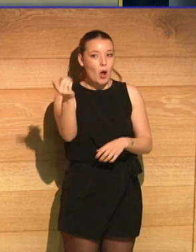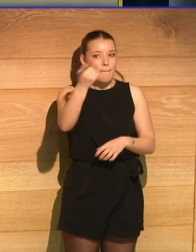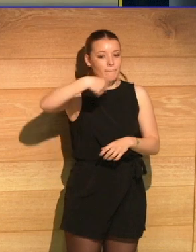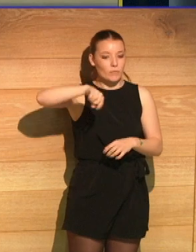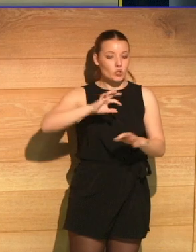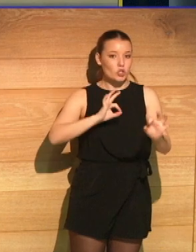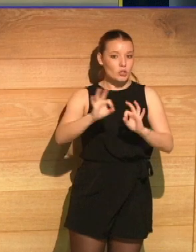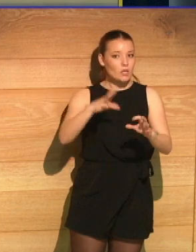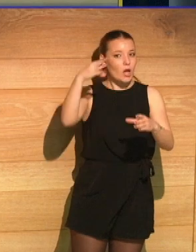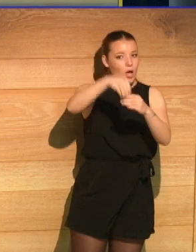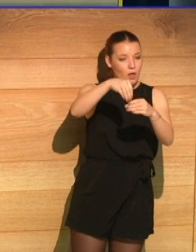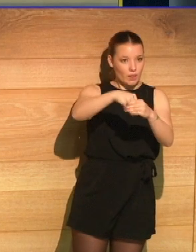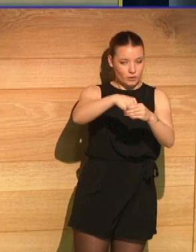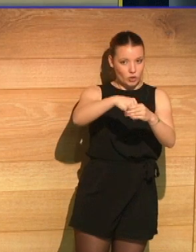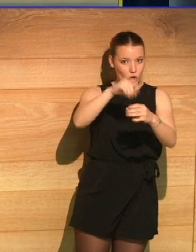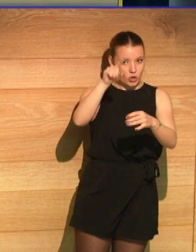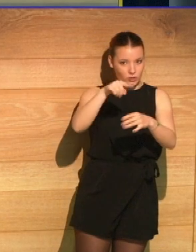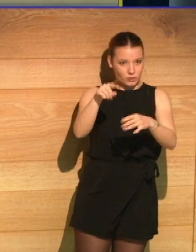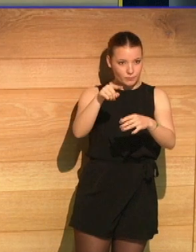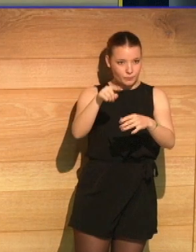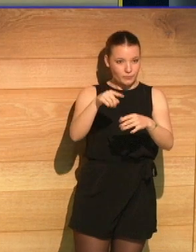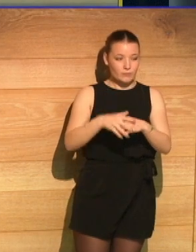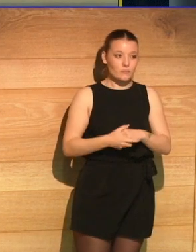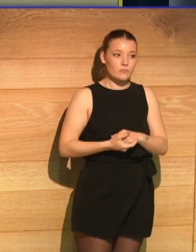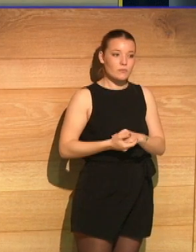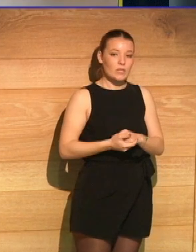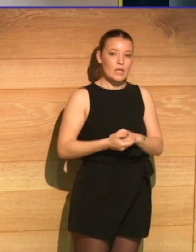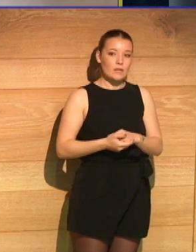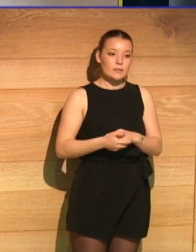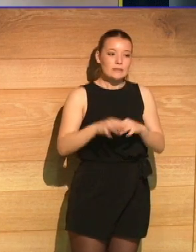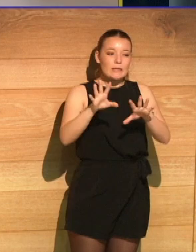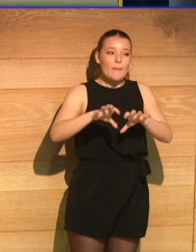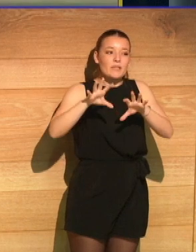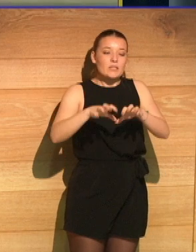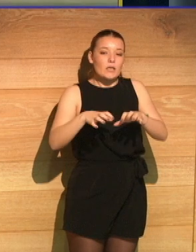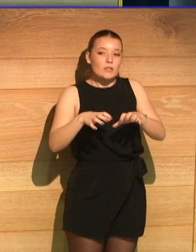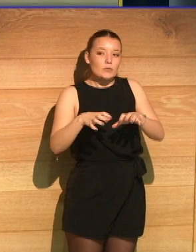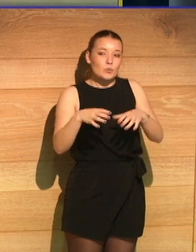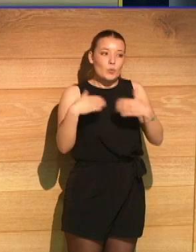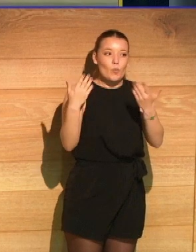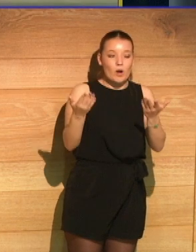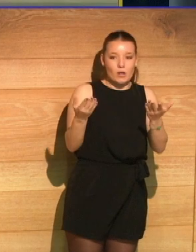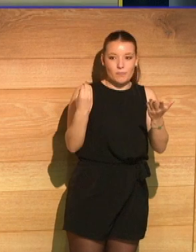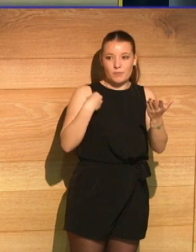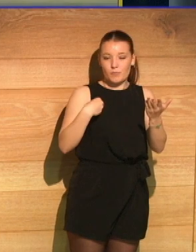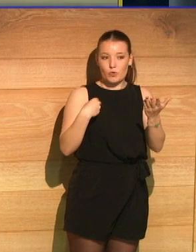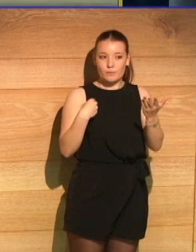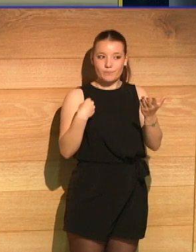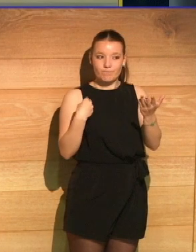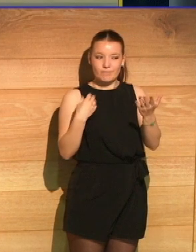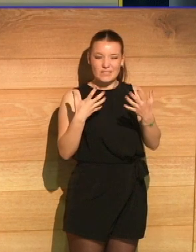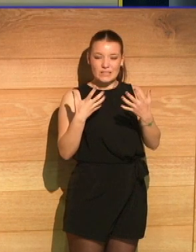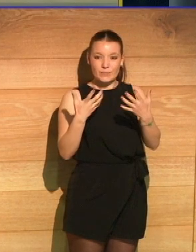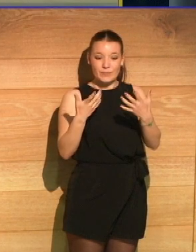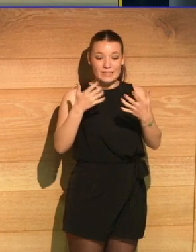vuestra obra. ¿Qué lecciones sacaríamos de cara a luchar contra esa otra crisis